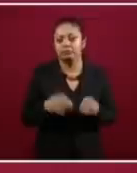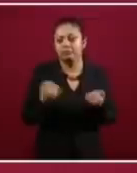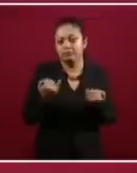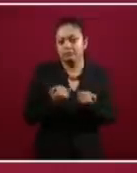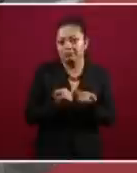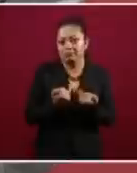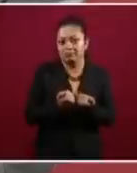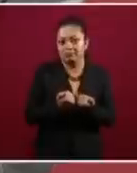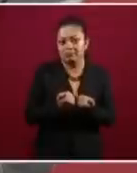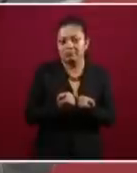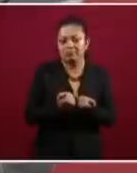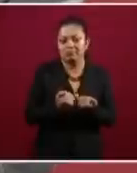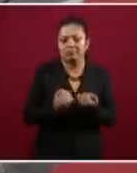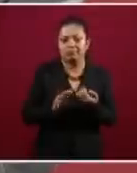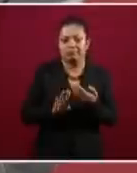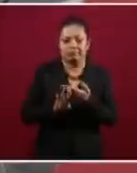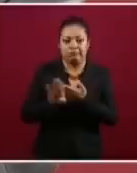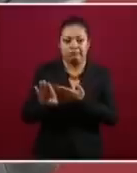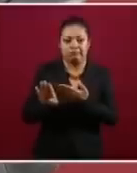evitar los fraudes